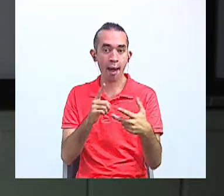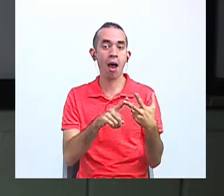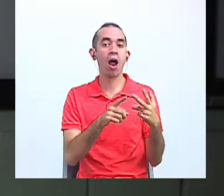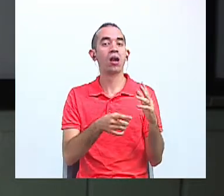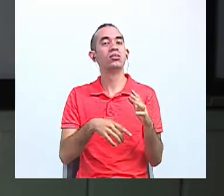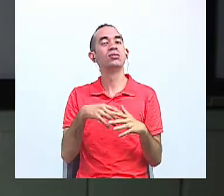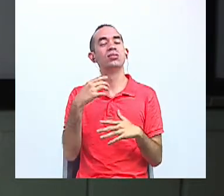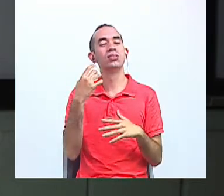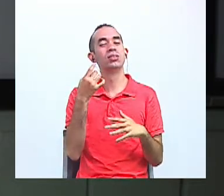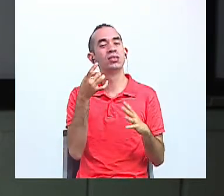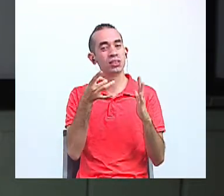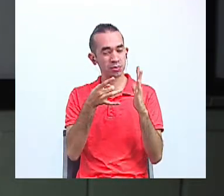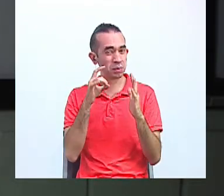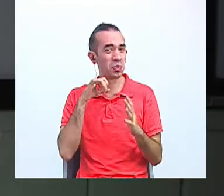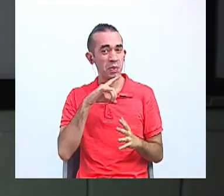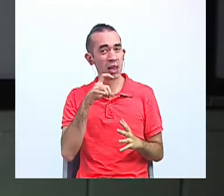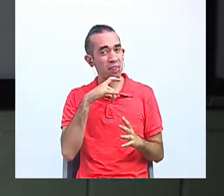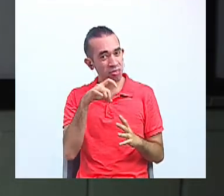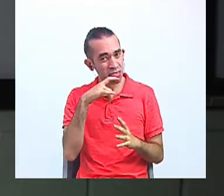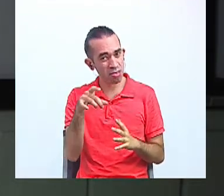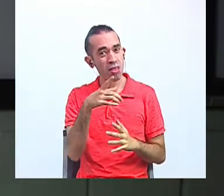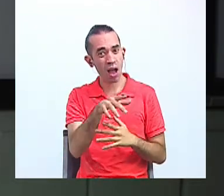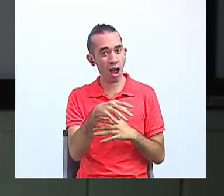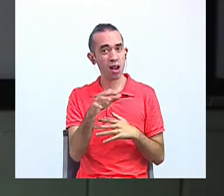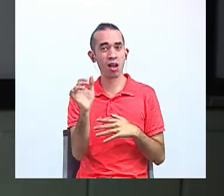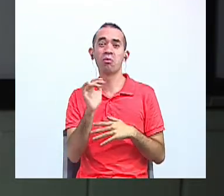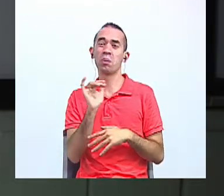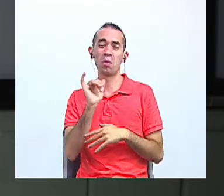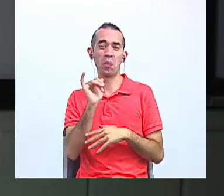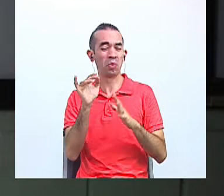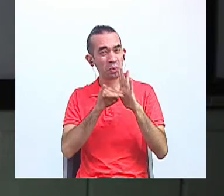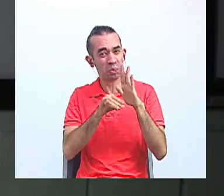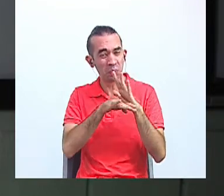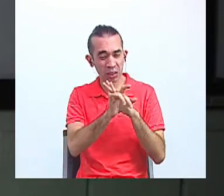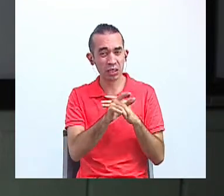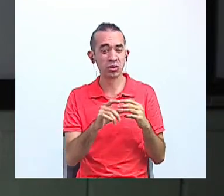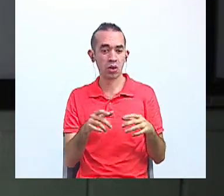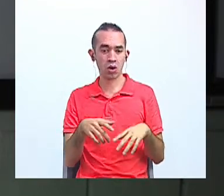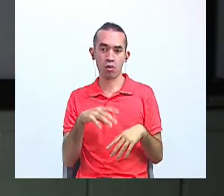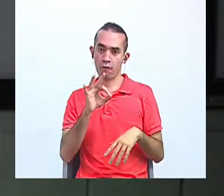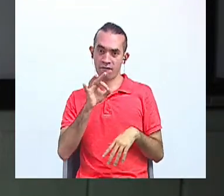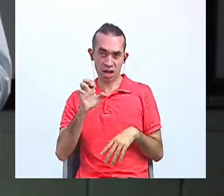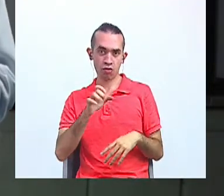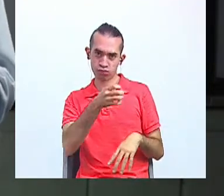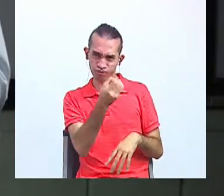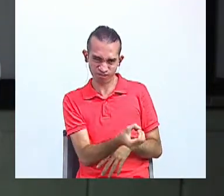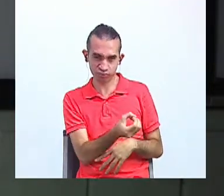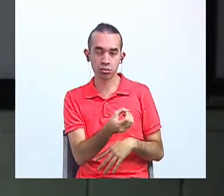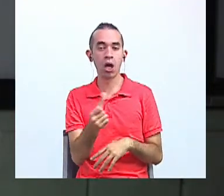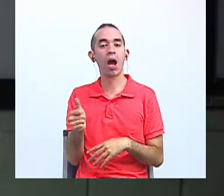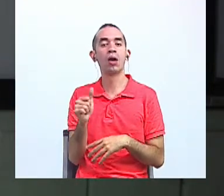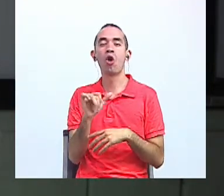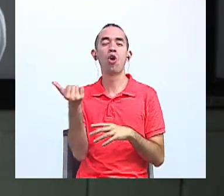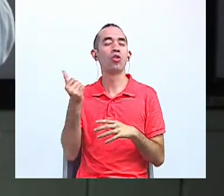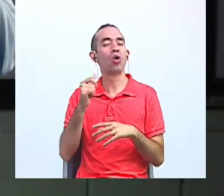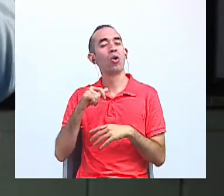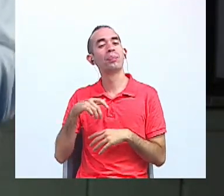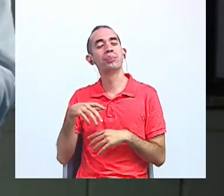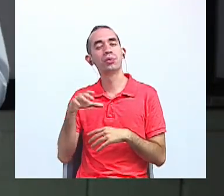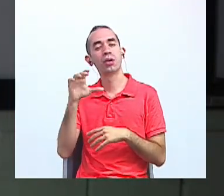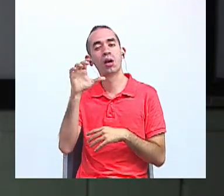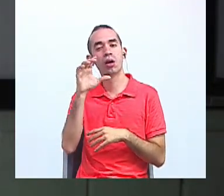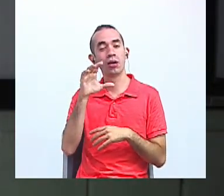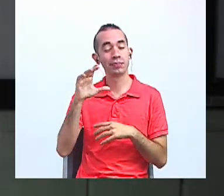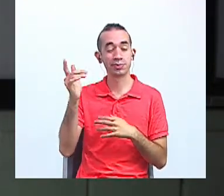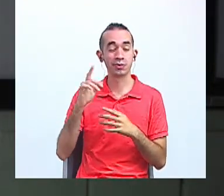hierro y acero. Vamos a hacer solo alguna de ellas. ¿Qué es lo que tenemos que hacer? Bueno, vamos a tomar una de